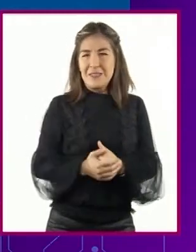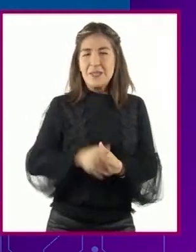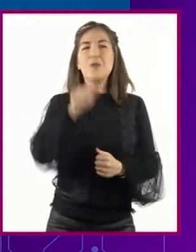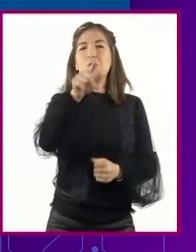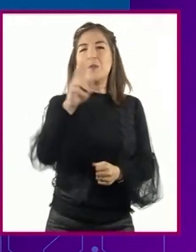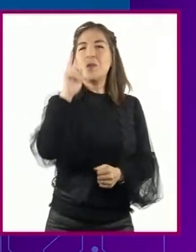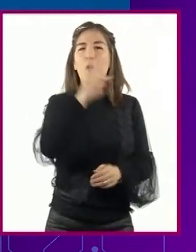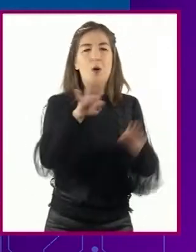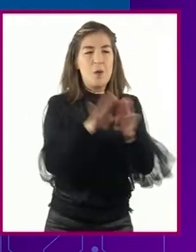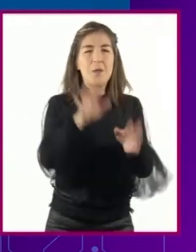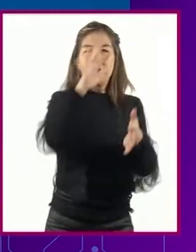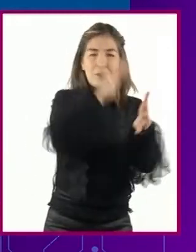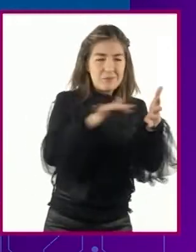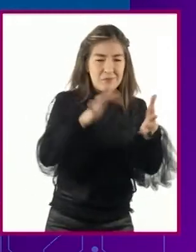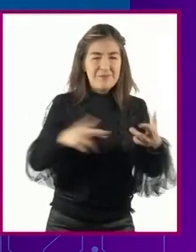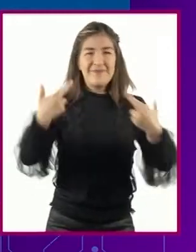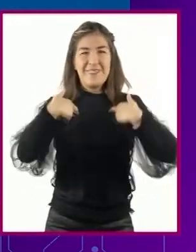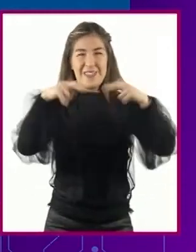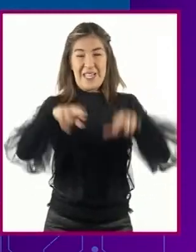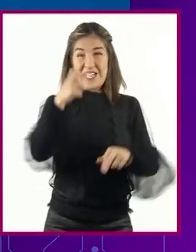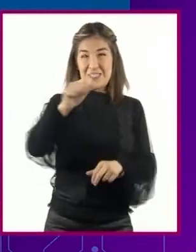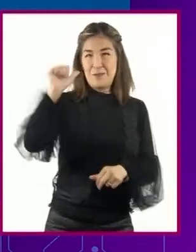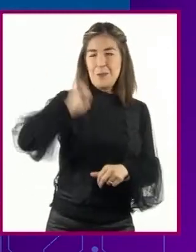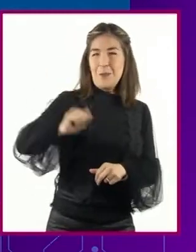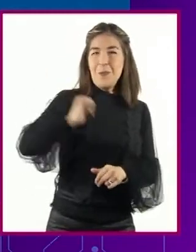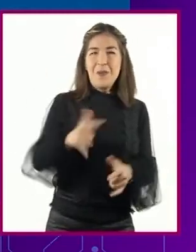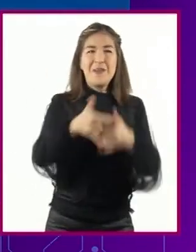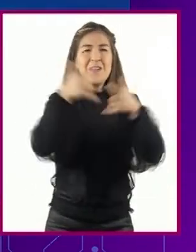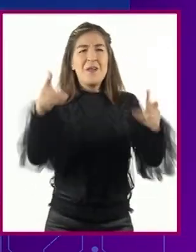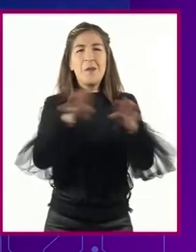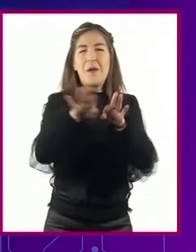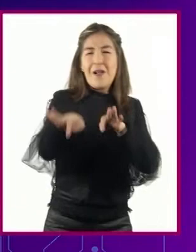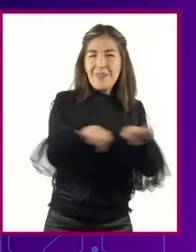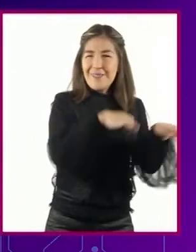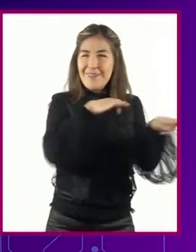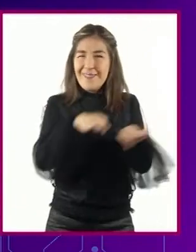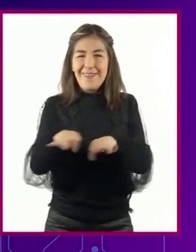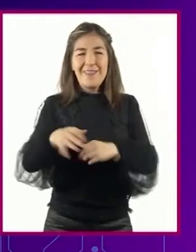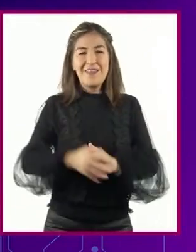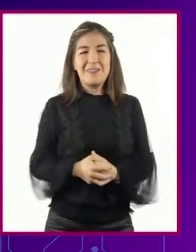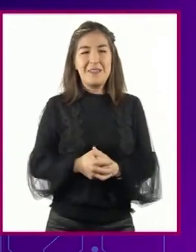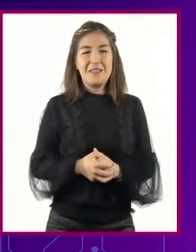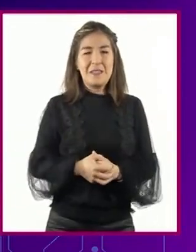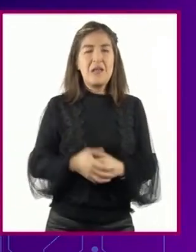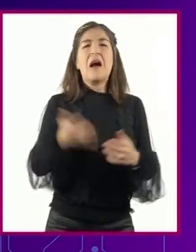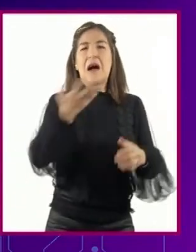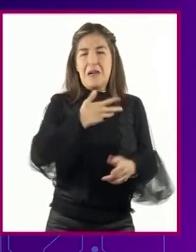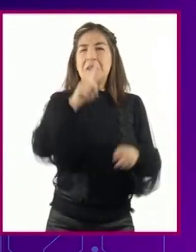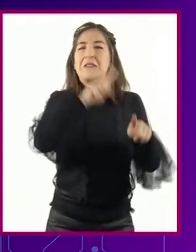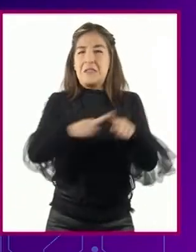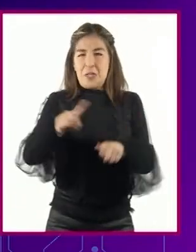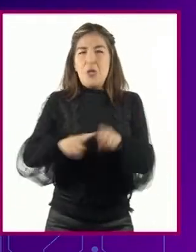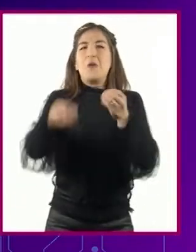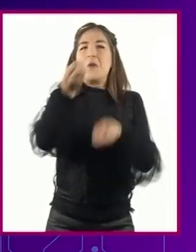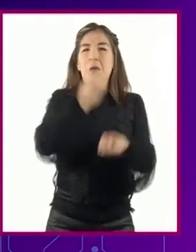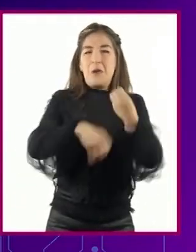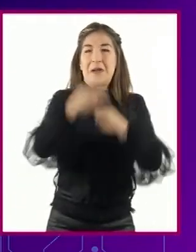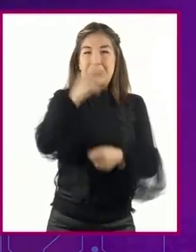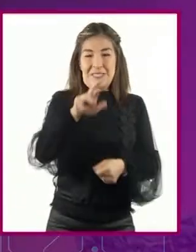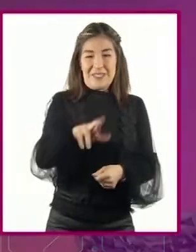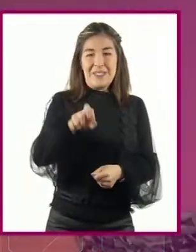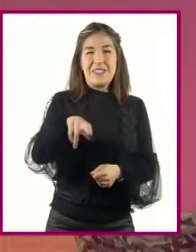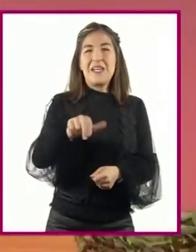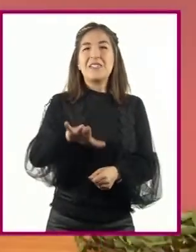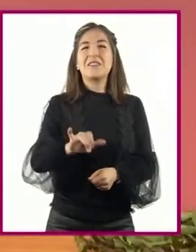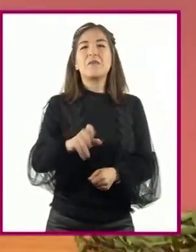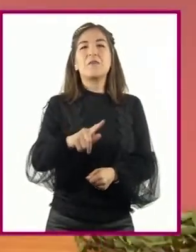alguna representación de esta leyenda tan dramática? Muchas obras de arte del Renacimiento